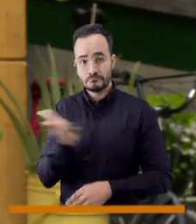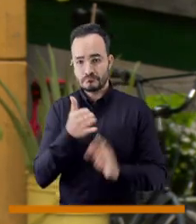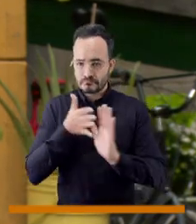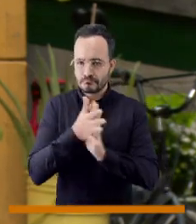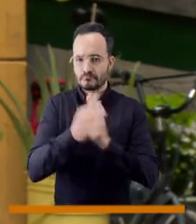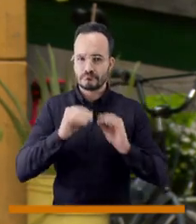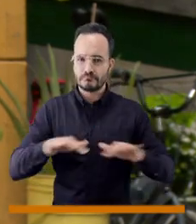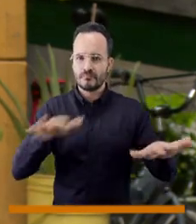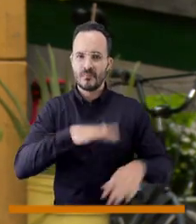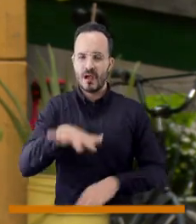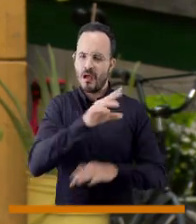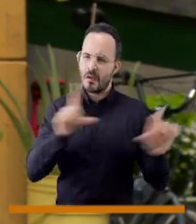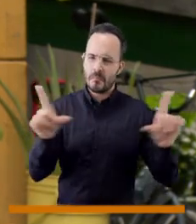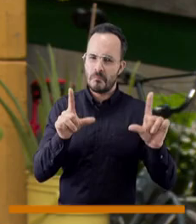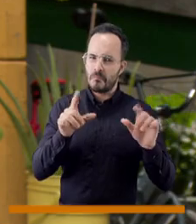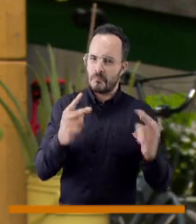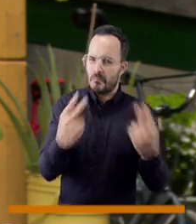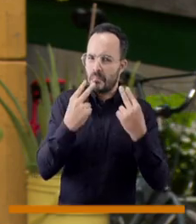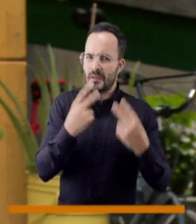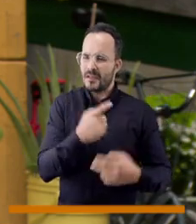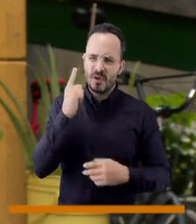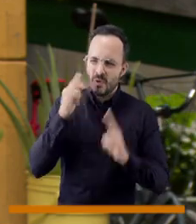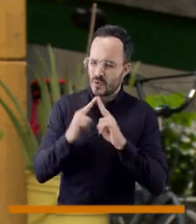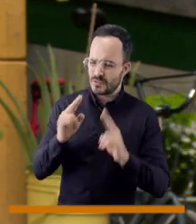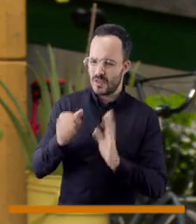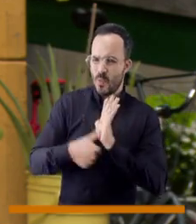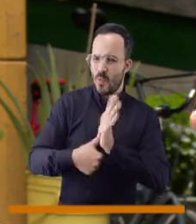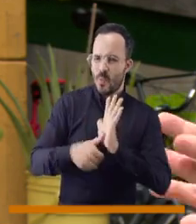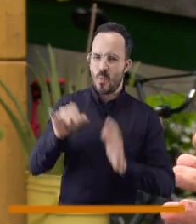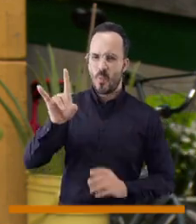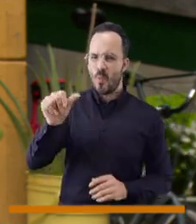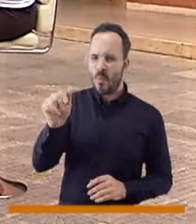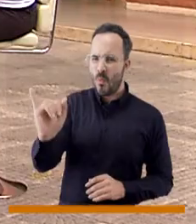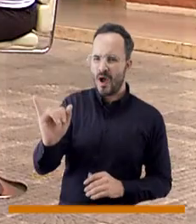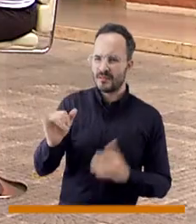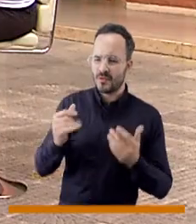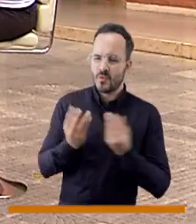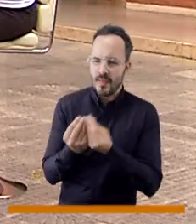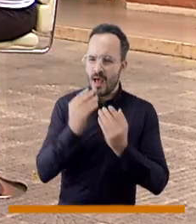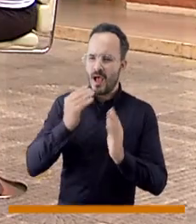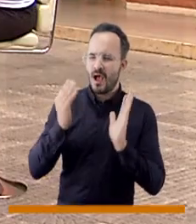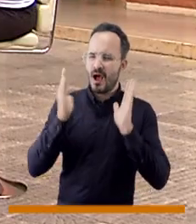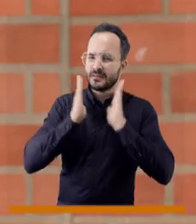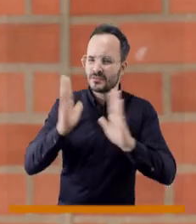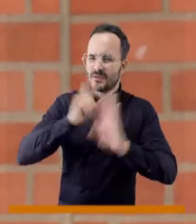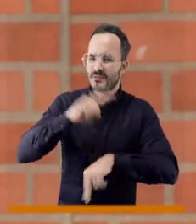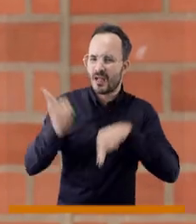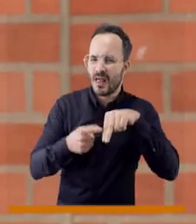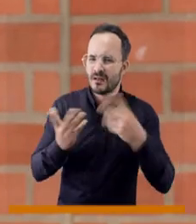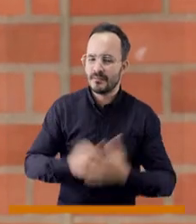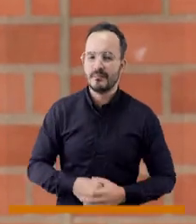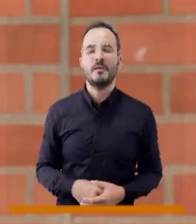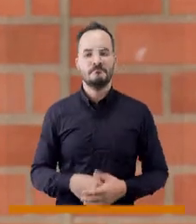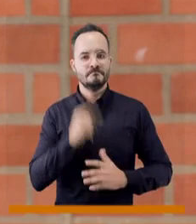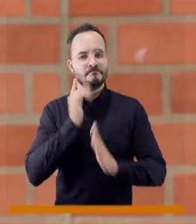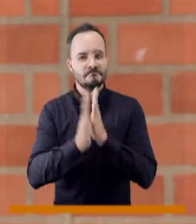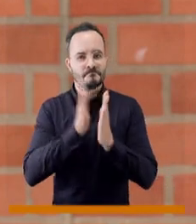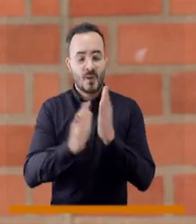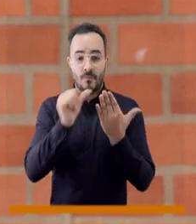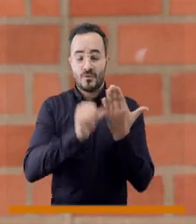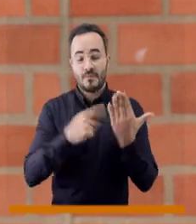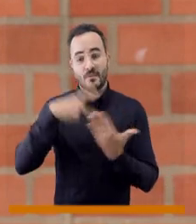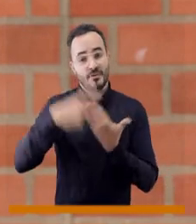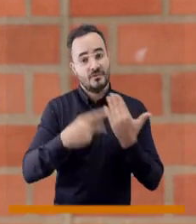televidentes que es la UAI, la Unidad de Atención Integral. Bueno, en realidad la UAI es un proyecto, un programa